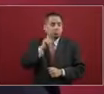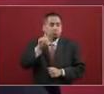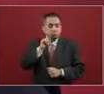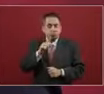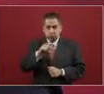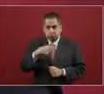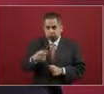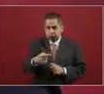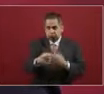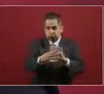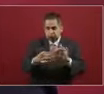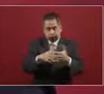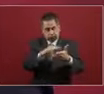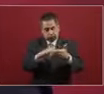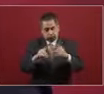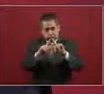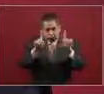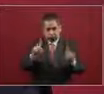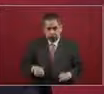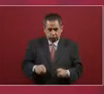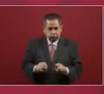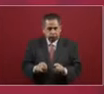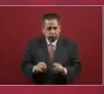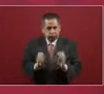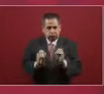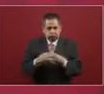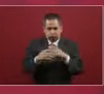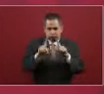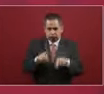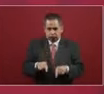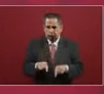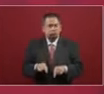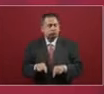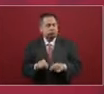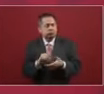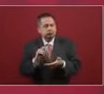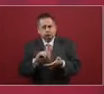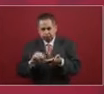les voy a leer el documento, el memorando